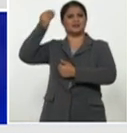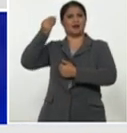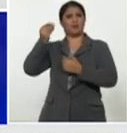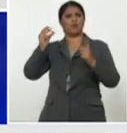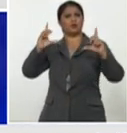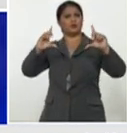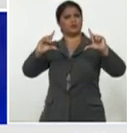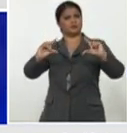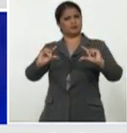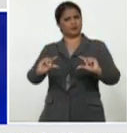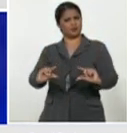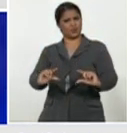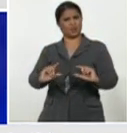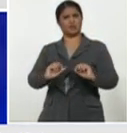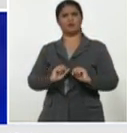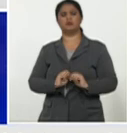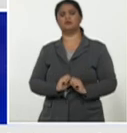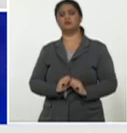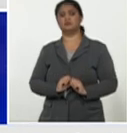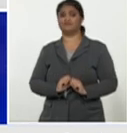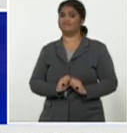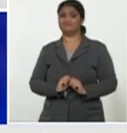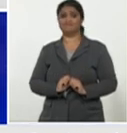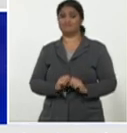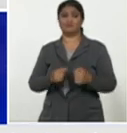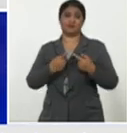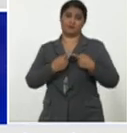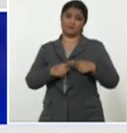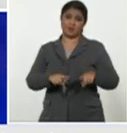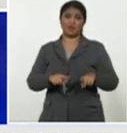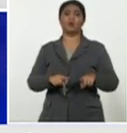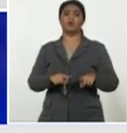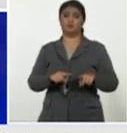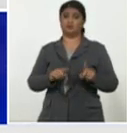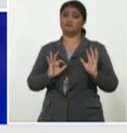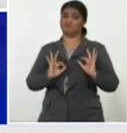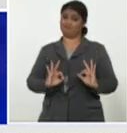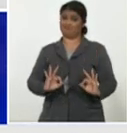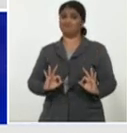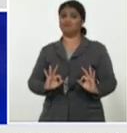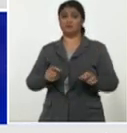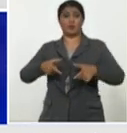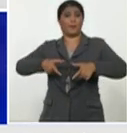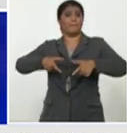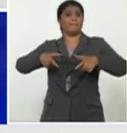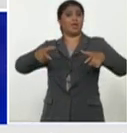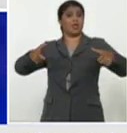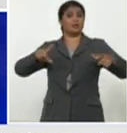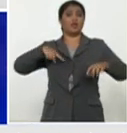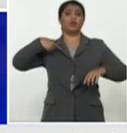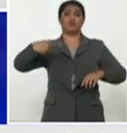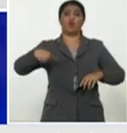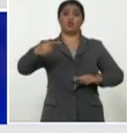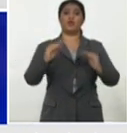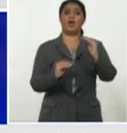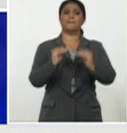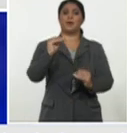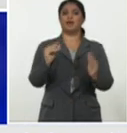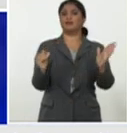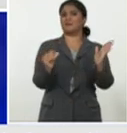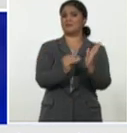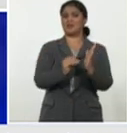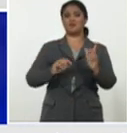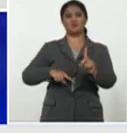excepto el mes de marzo que se promediaron 1.044, pero realmente una cifra